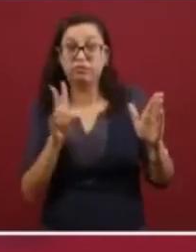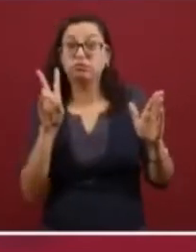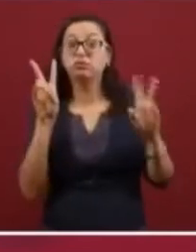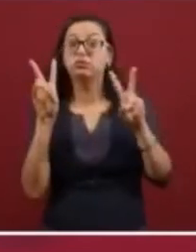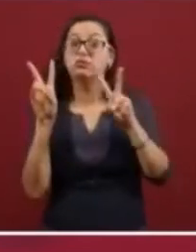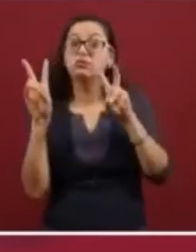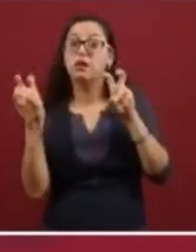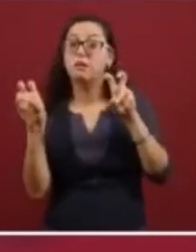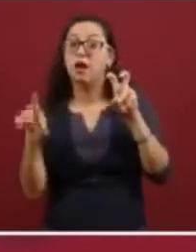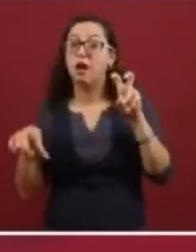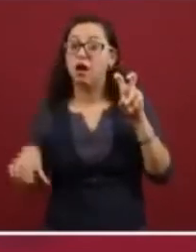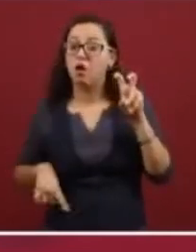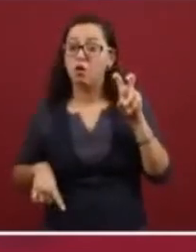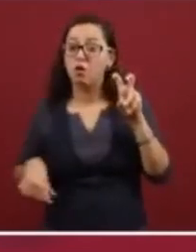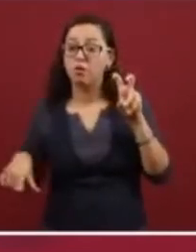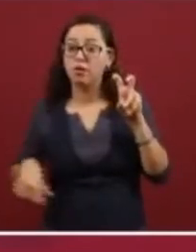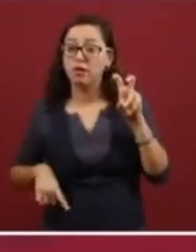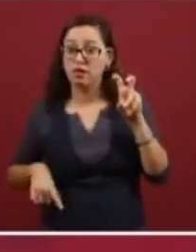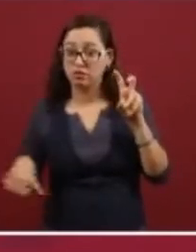asuntos